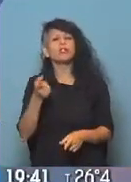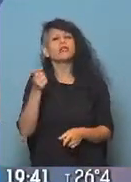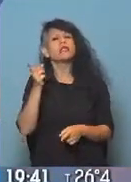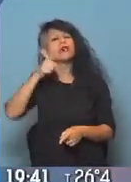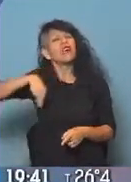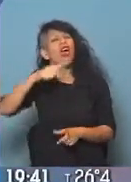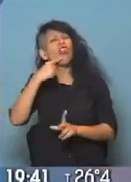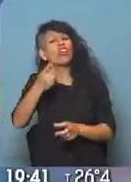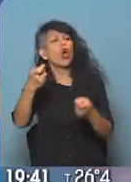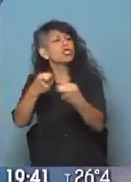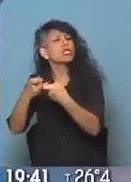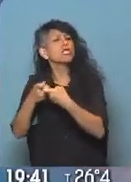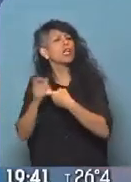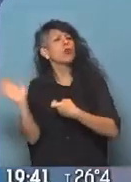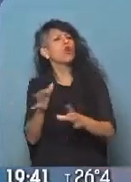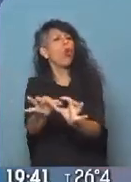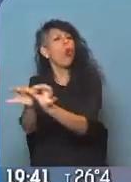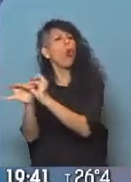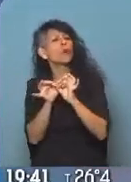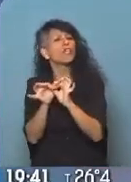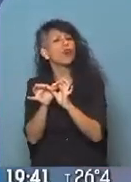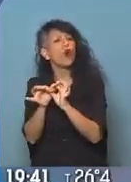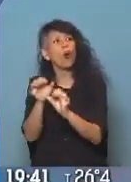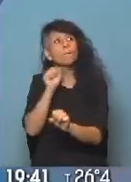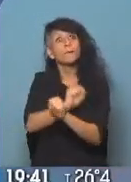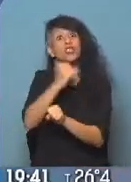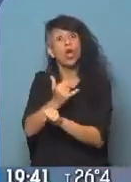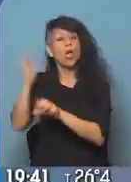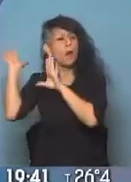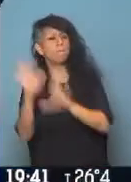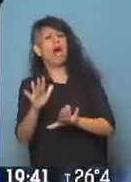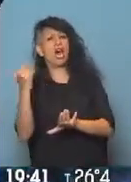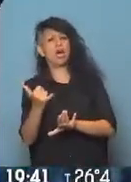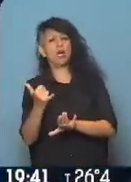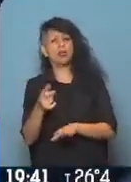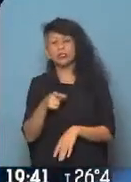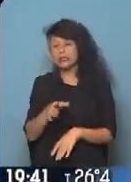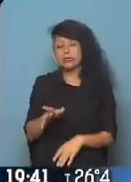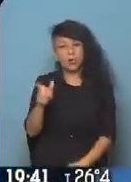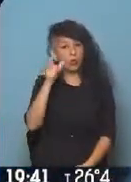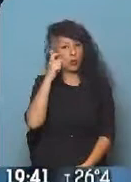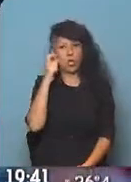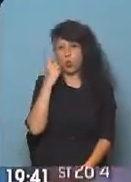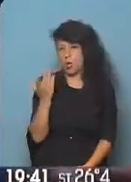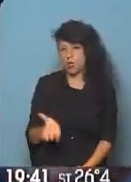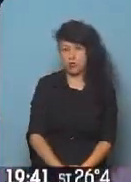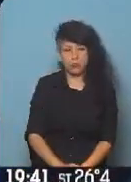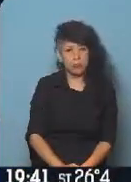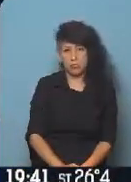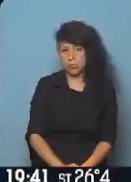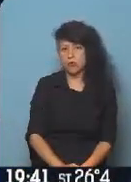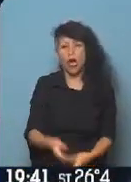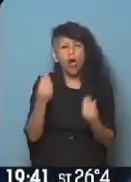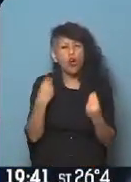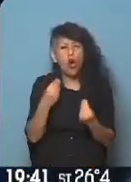moyano de que habría un paro general si justamente tenía que dar explicaciones pablo moyano es una vergüenza que se amenace el pueblo argentino